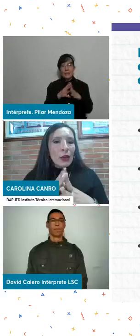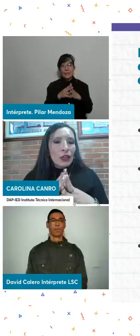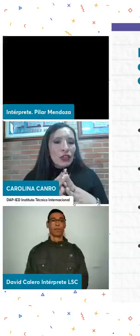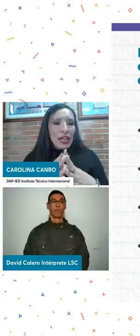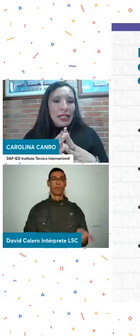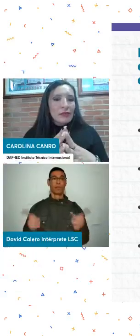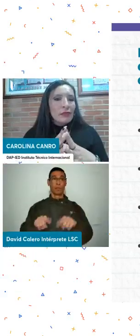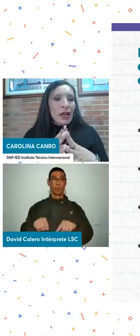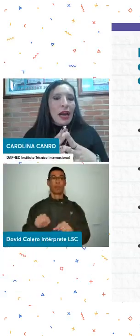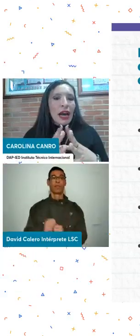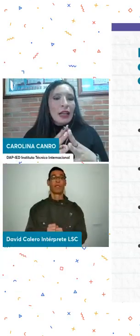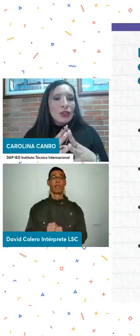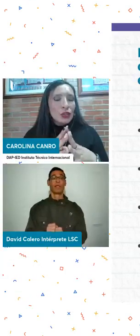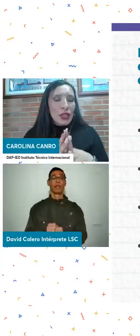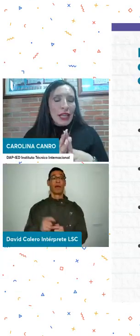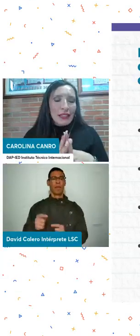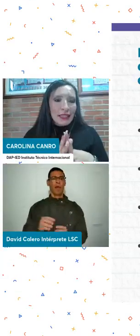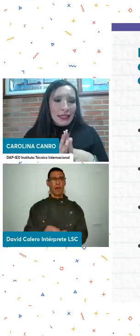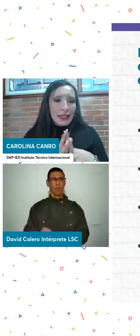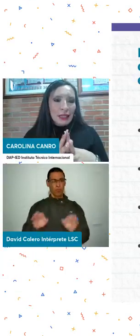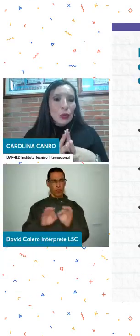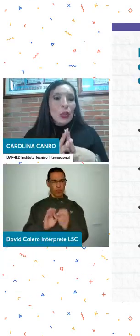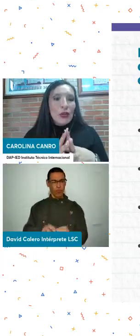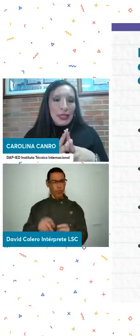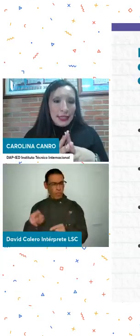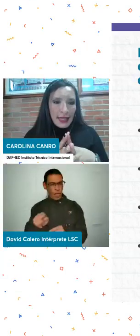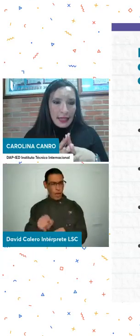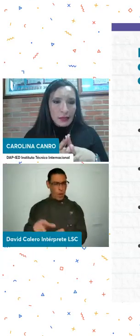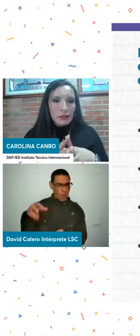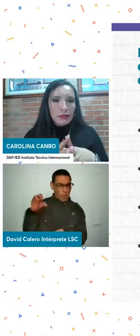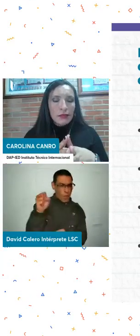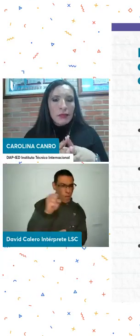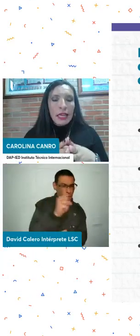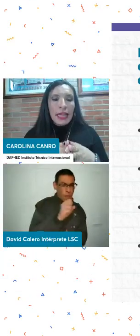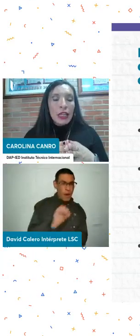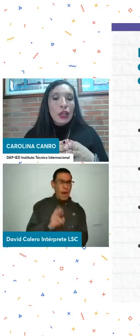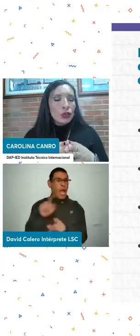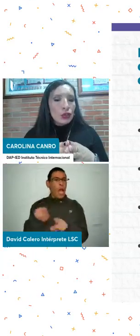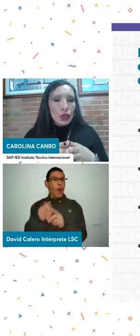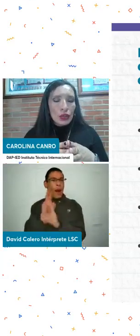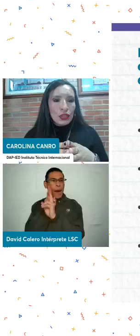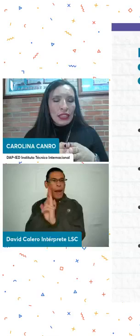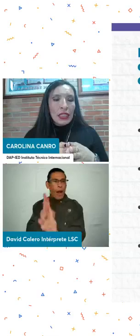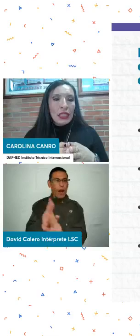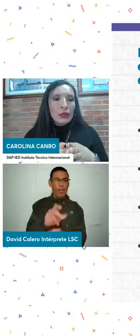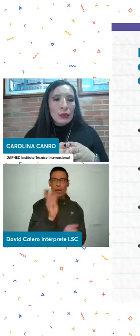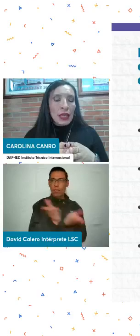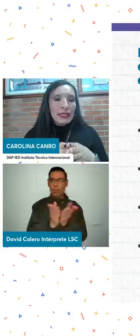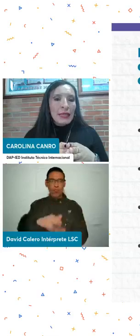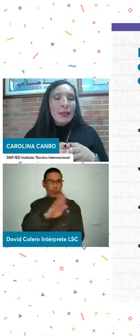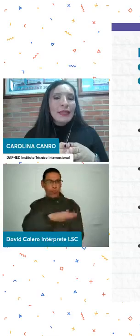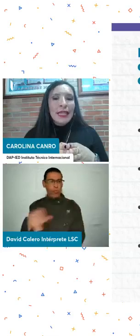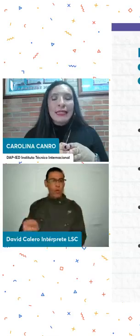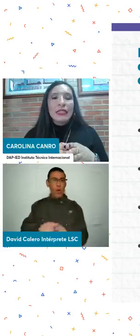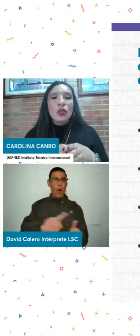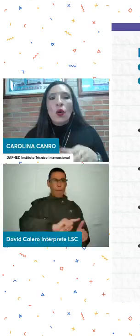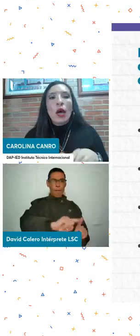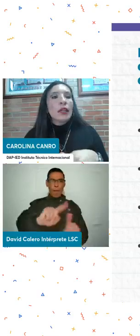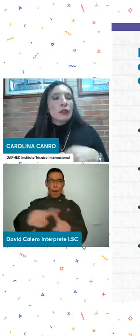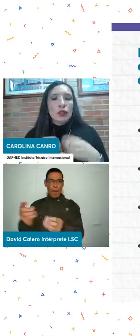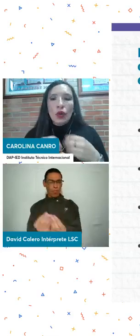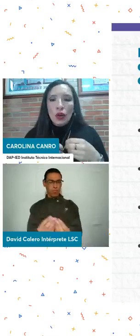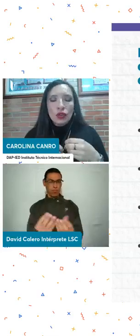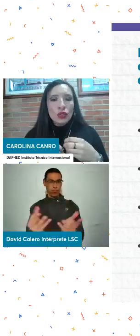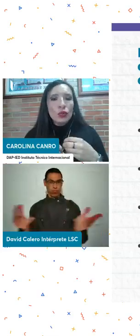pues reconocer a los estudiantes desde su diversidad, no solo los que tienen una discapacidad, sino